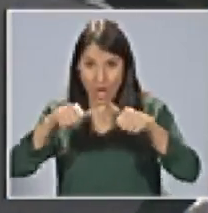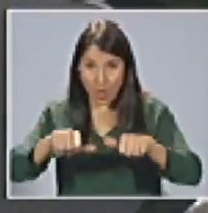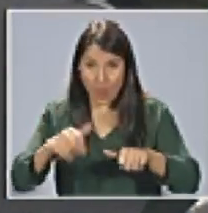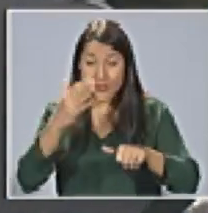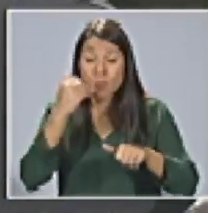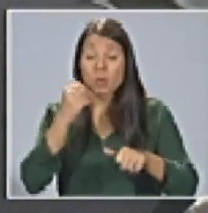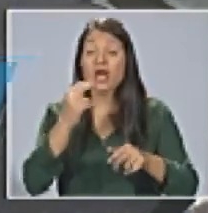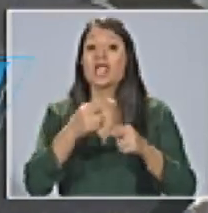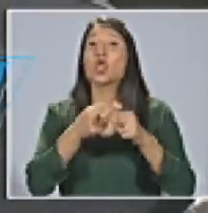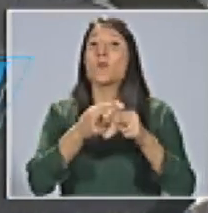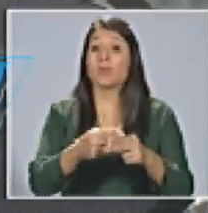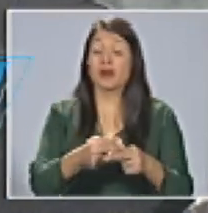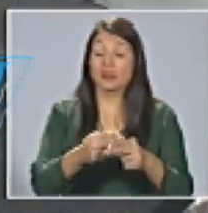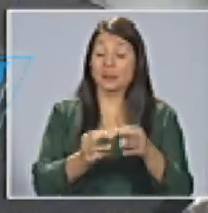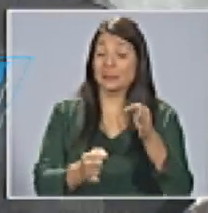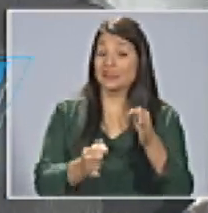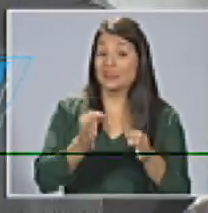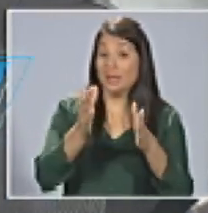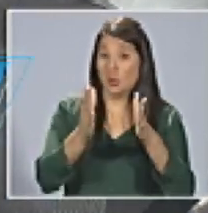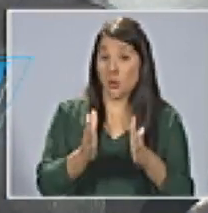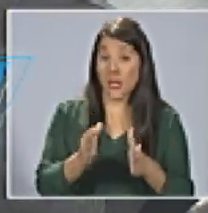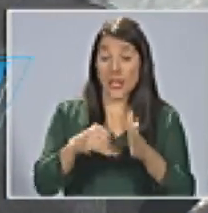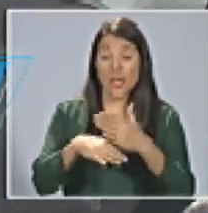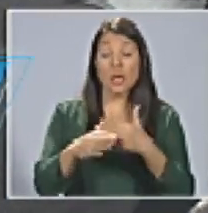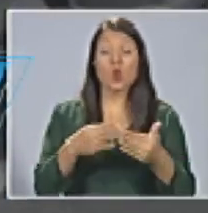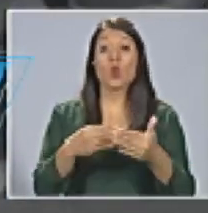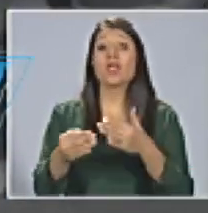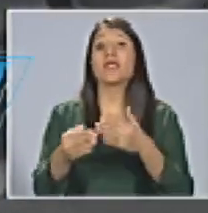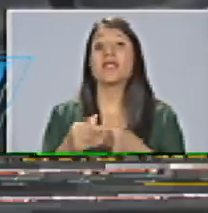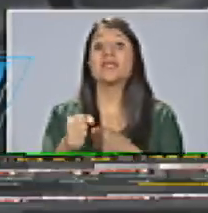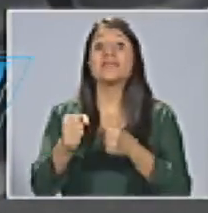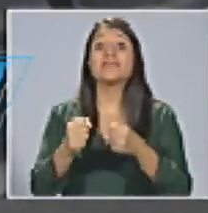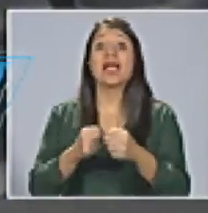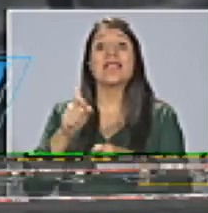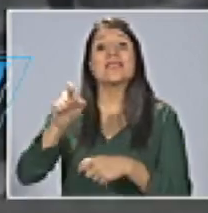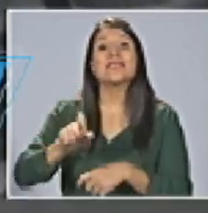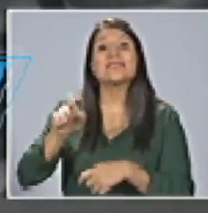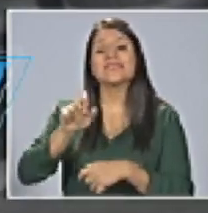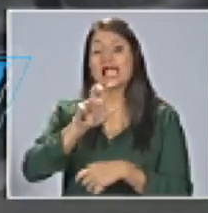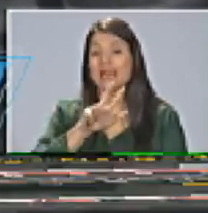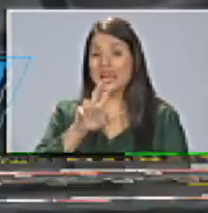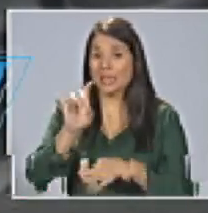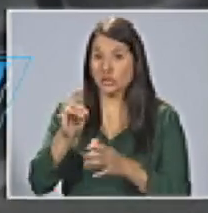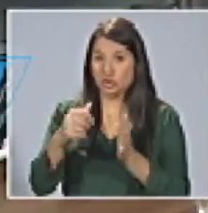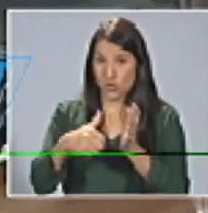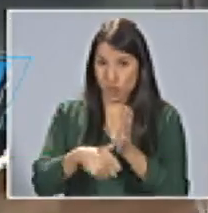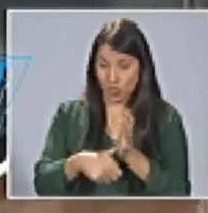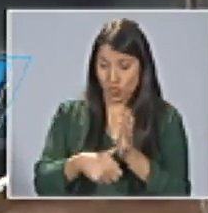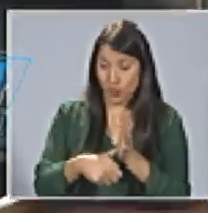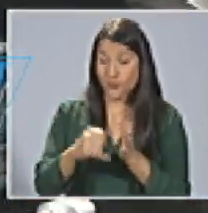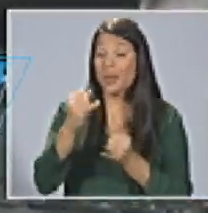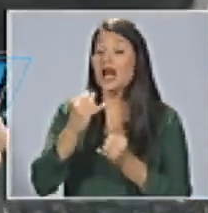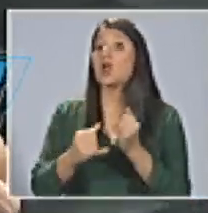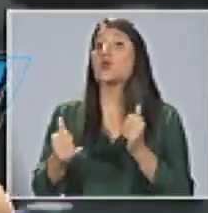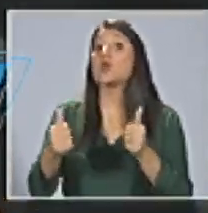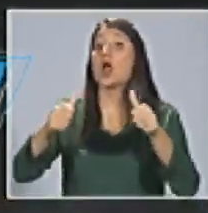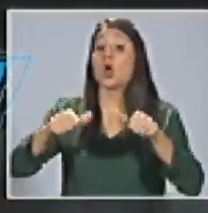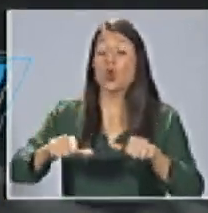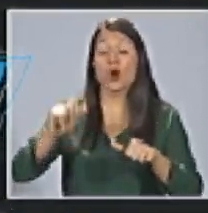un magistrado en cualquiera de las salas requiere de al menos 38 votos. El último acuerdo